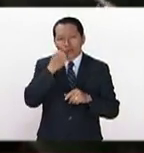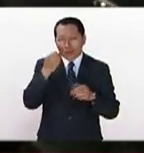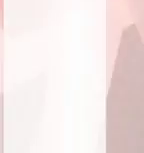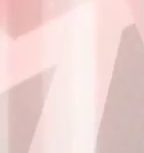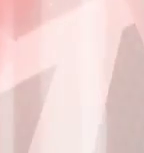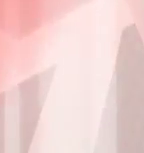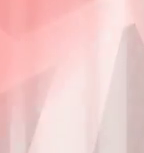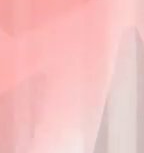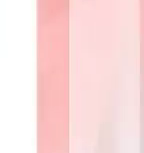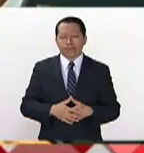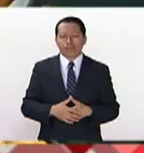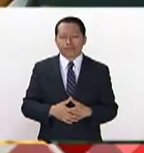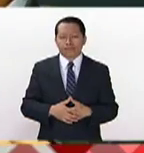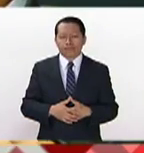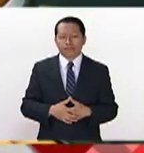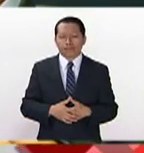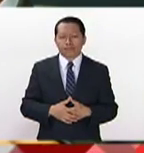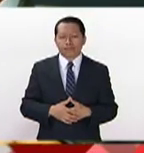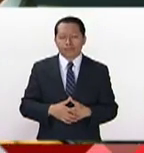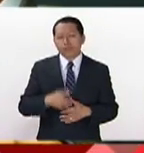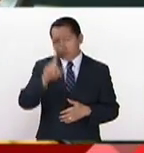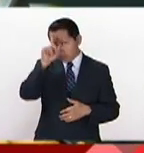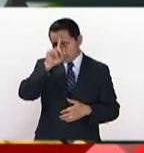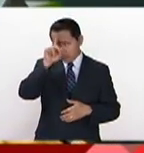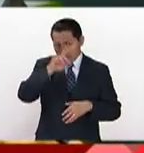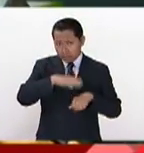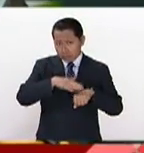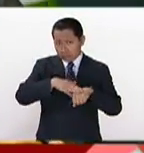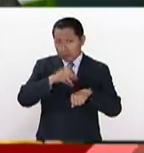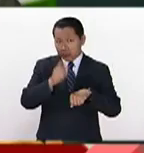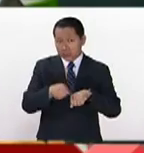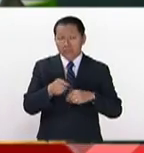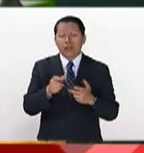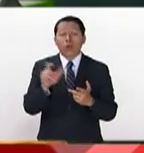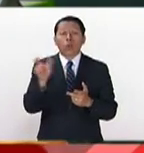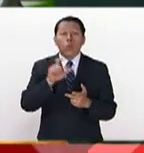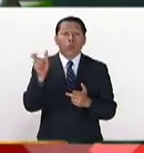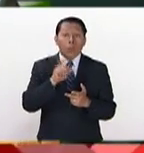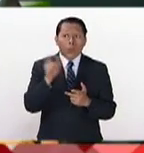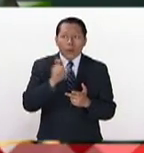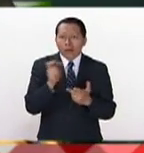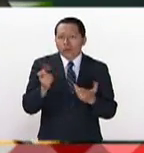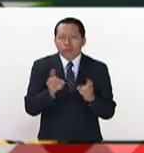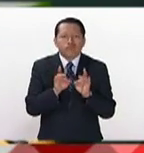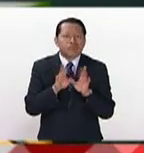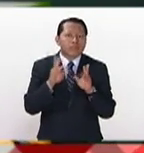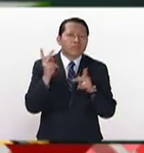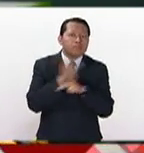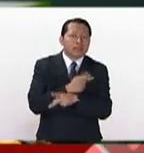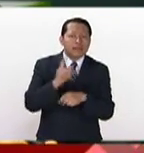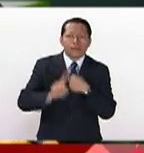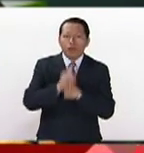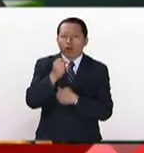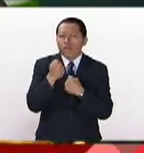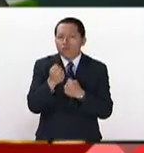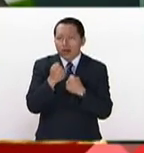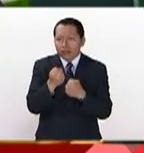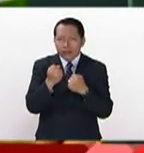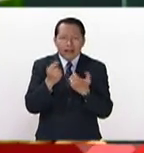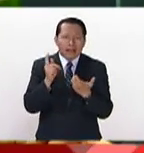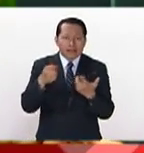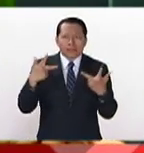suspendidas. Hemos recomendado que cuando no haya condiciones que garanticen plena seguridad para